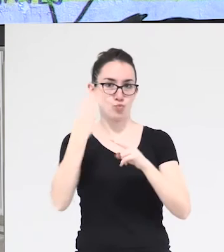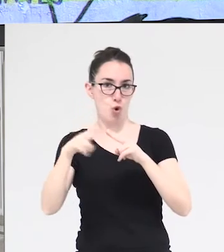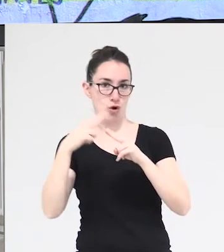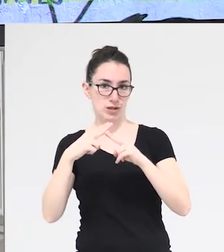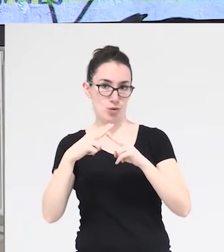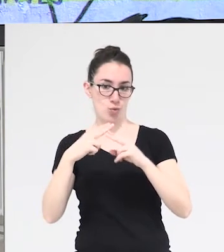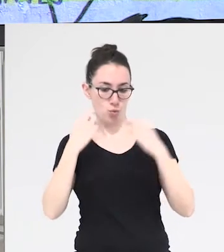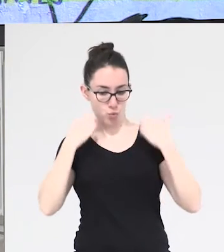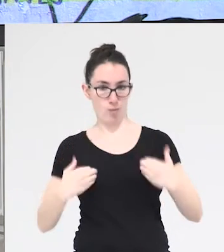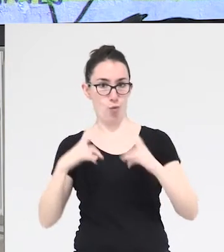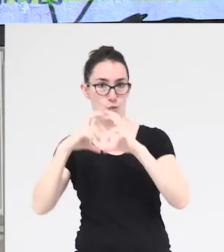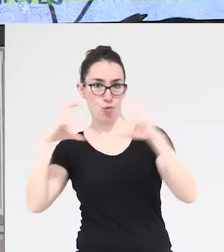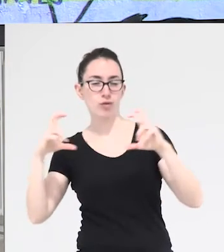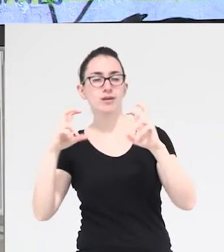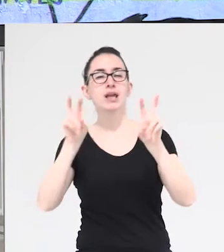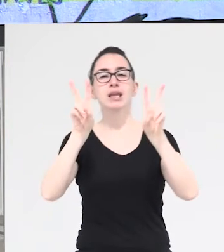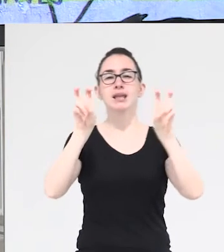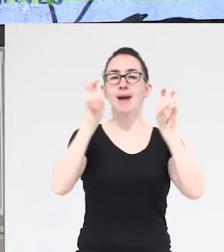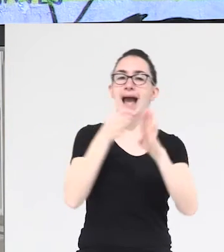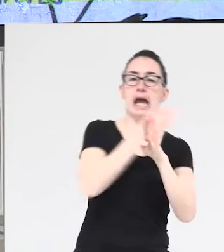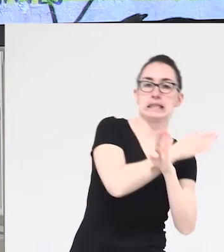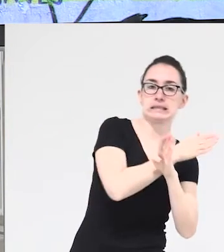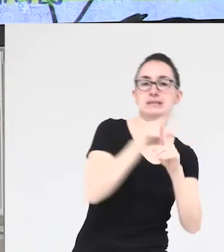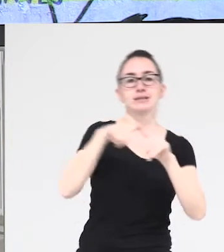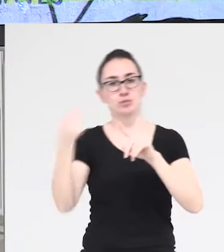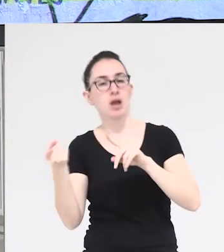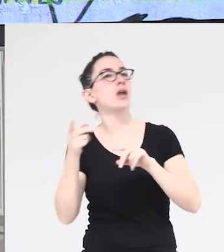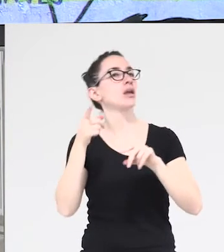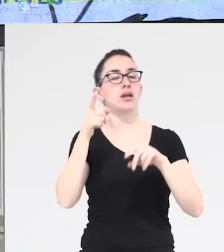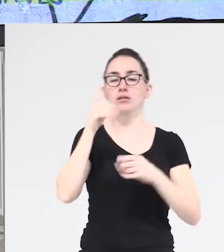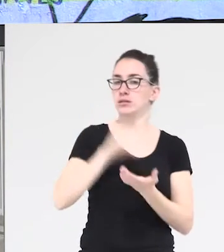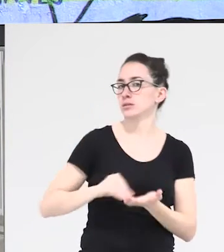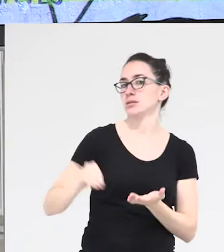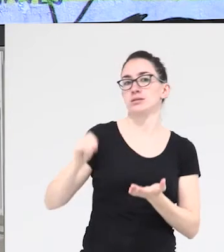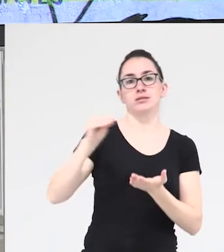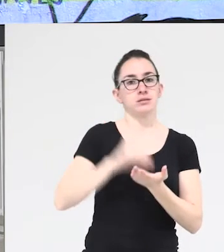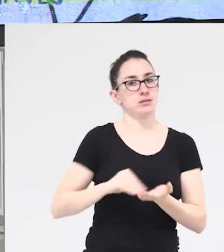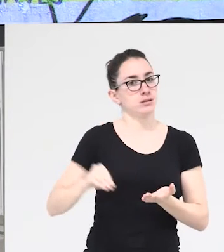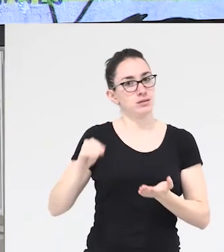llamo, también hay toda una retórica del antes y el después, ¿no? O sea, el antes y el después como